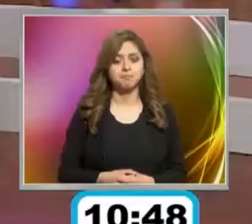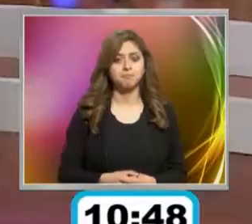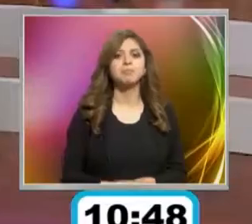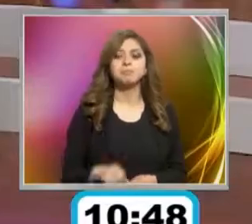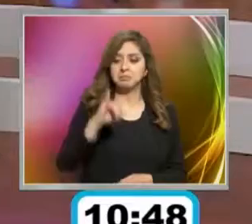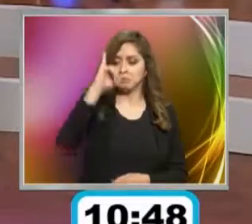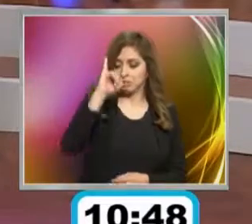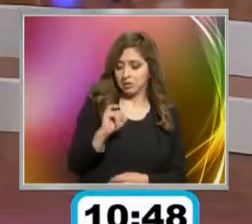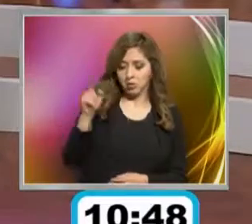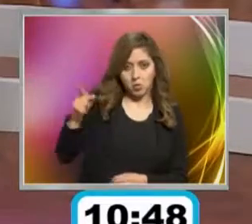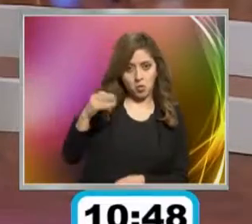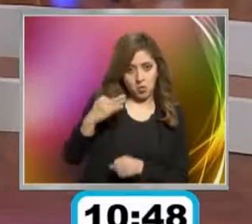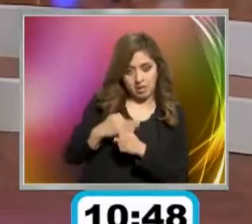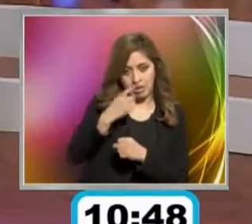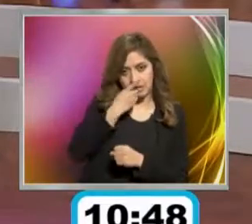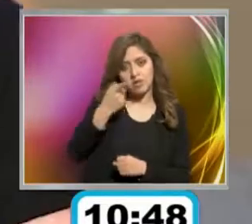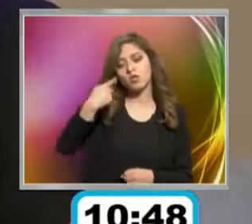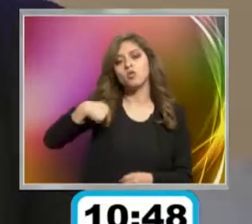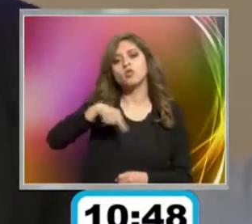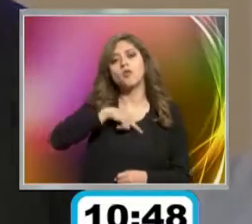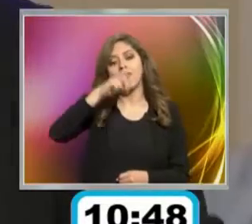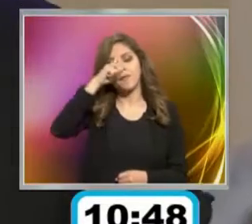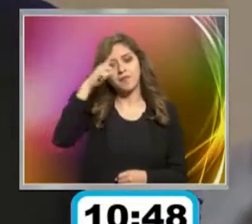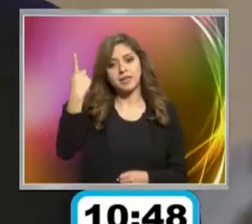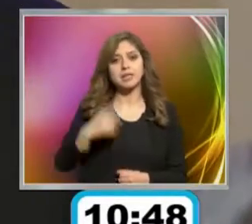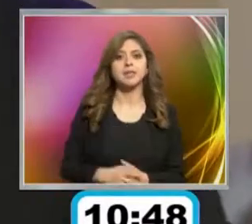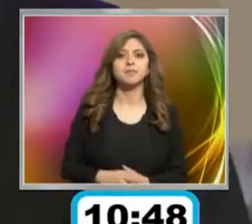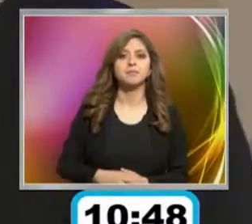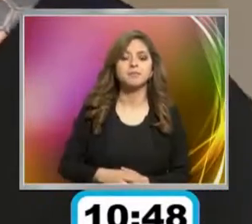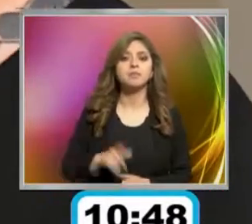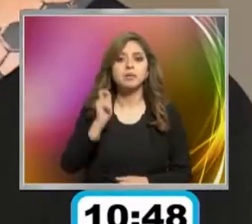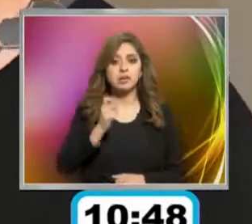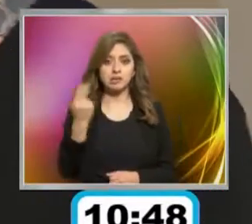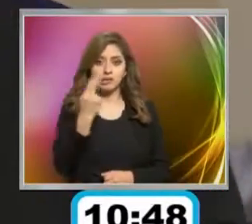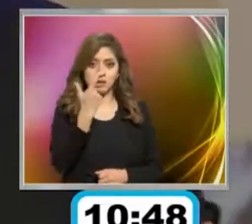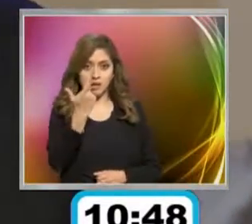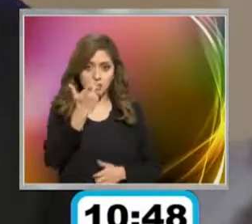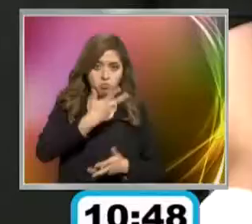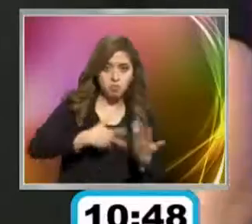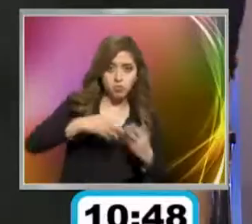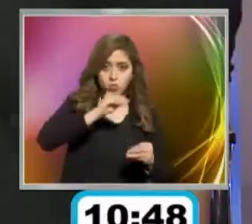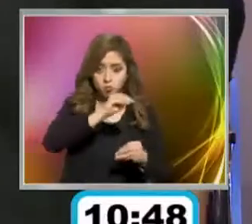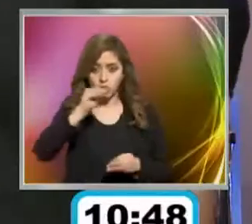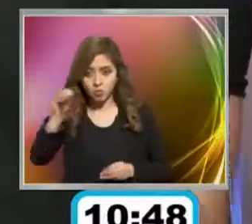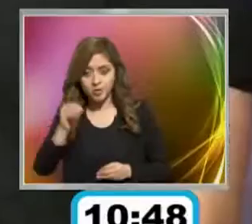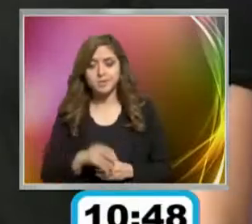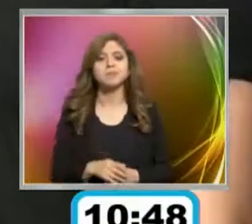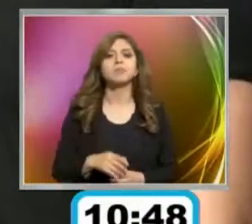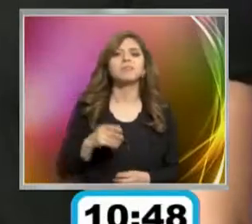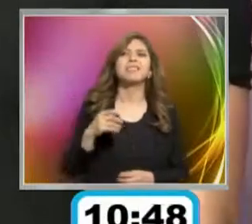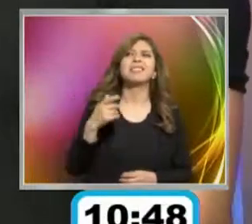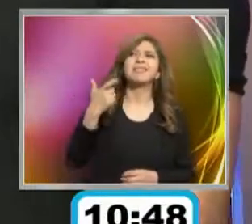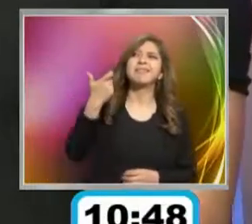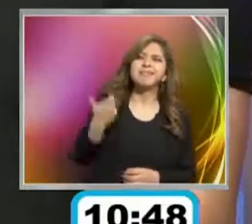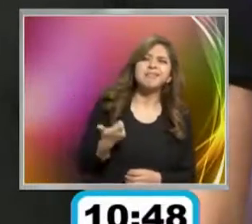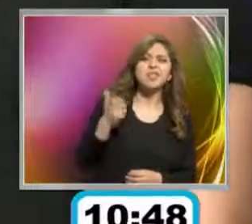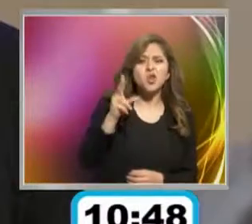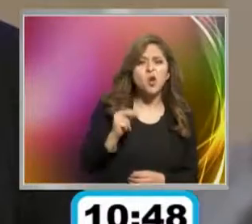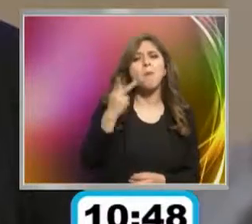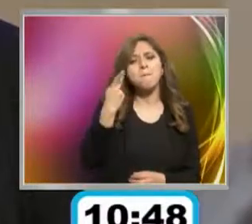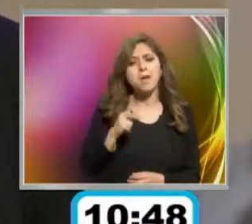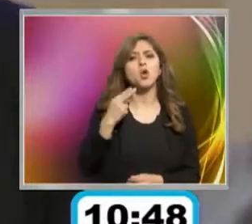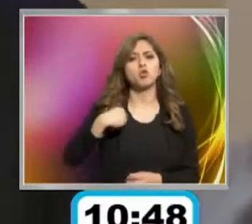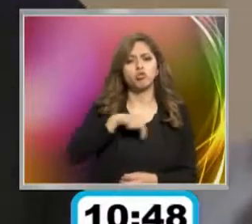el hacerlo. Ocupábamos lana y tenemos que movernos. Pues no tanto así como Lana, pero tenemos las ganas, ¿no? De Ok.